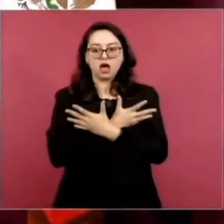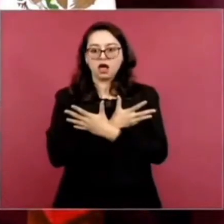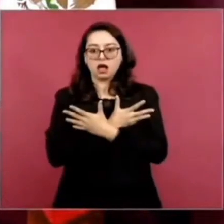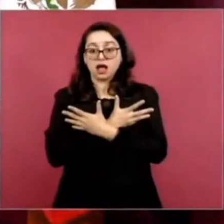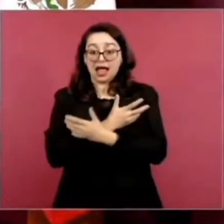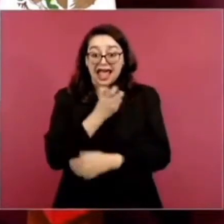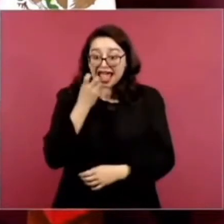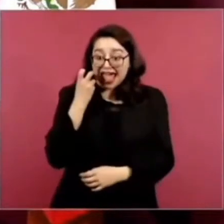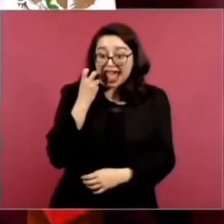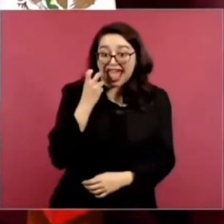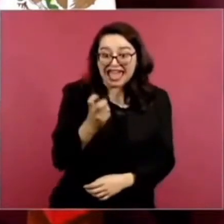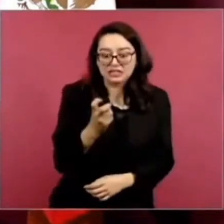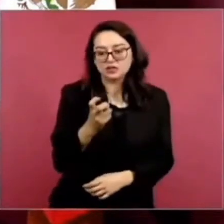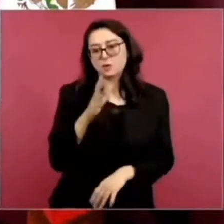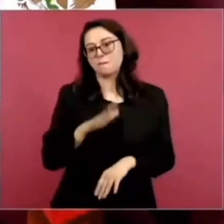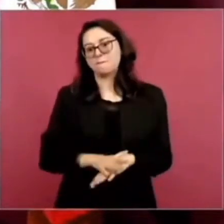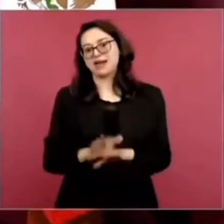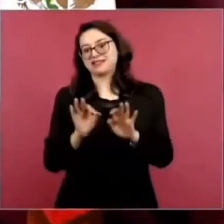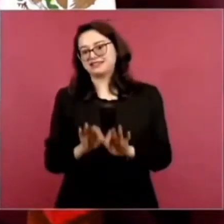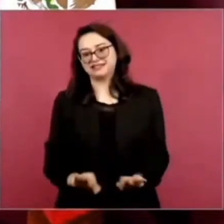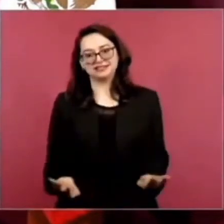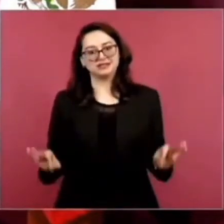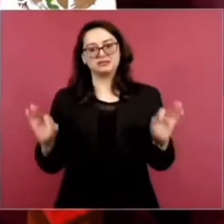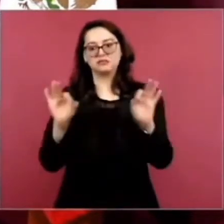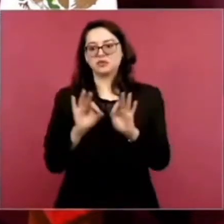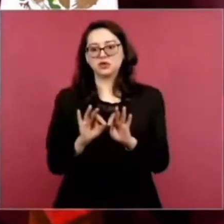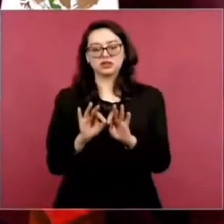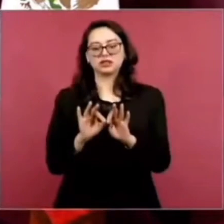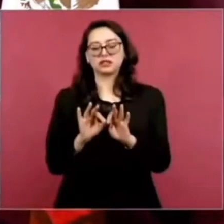Se puede hacer una gran obra,